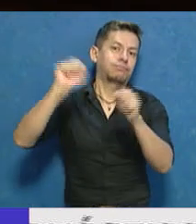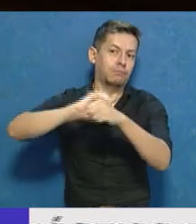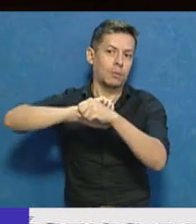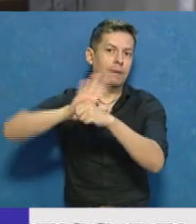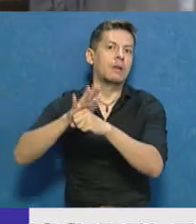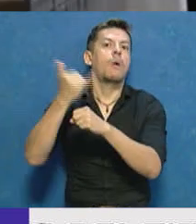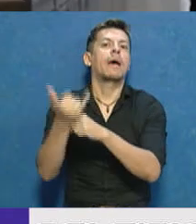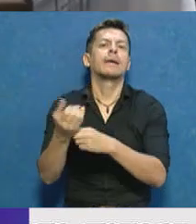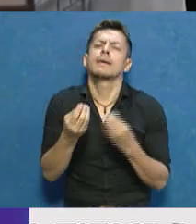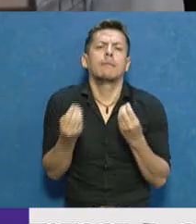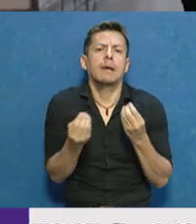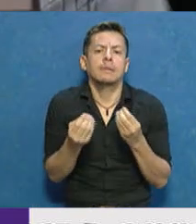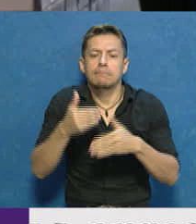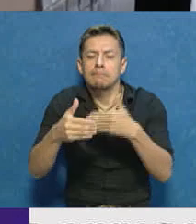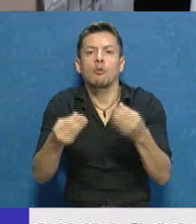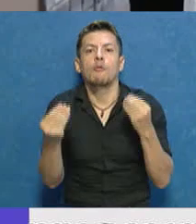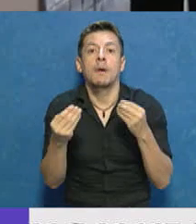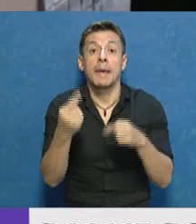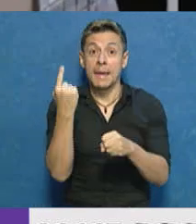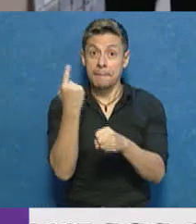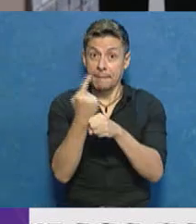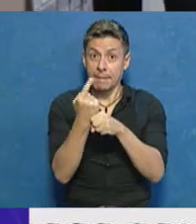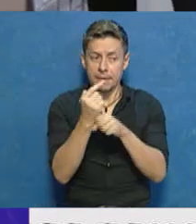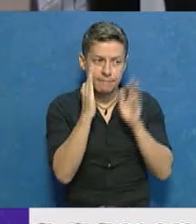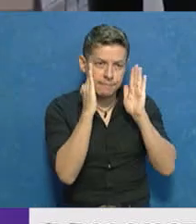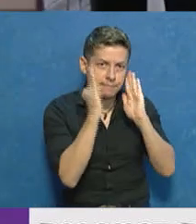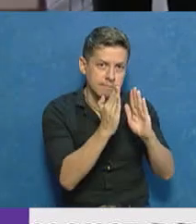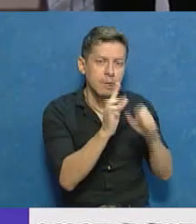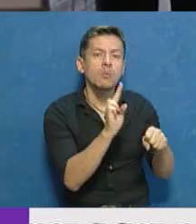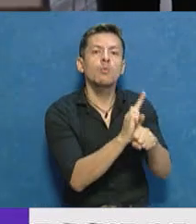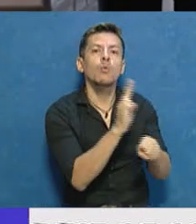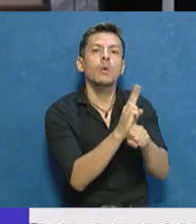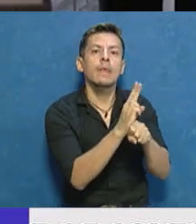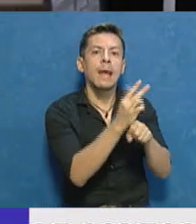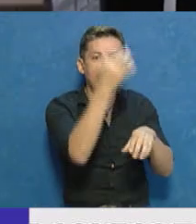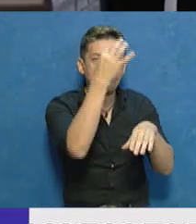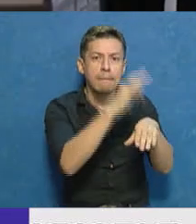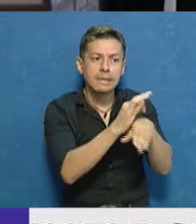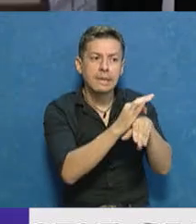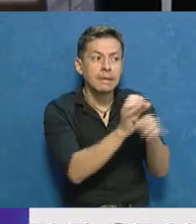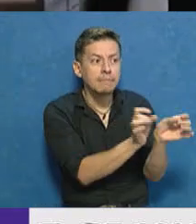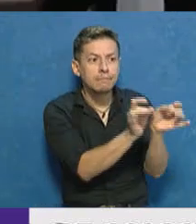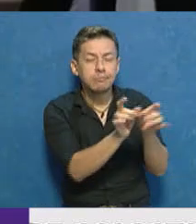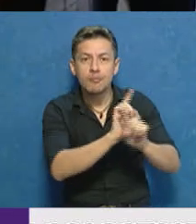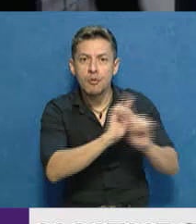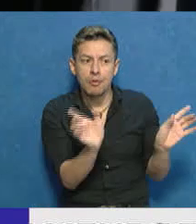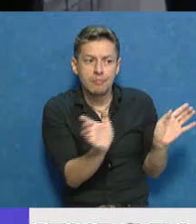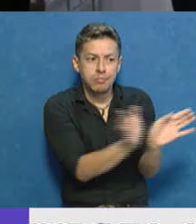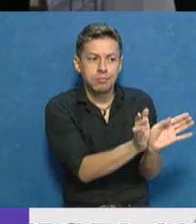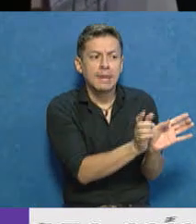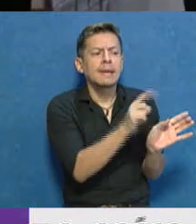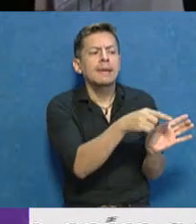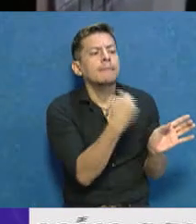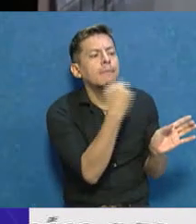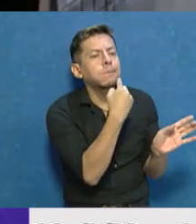Bueno, se buscan primero es recuperar el paciente por todas las cosas, ¿no? Evitar el contagio posterior y después buscar a todos los contactos que